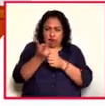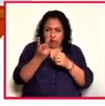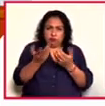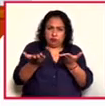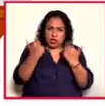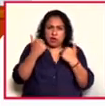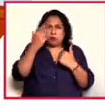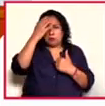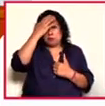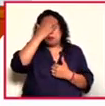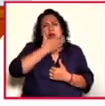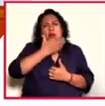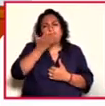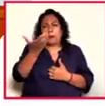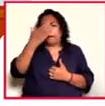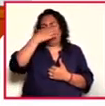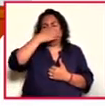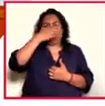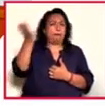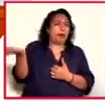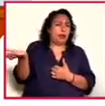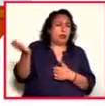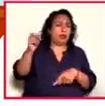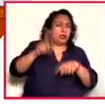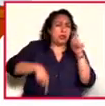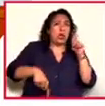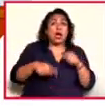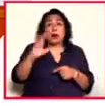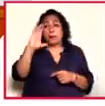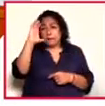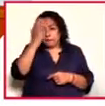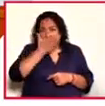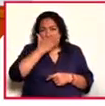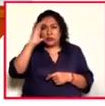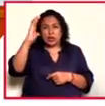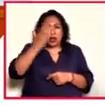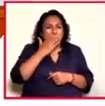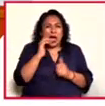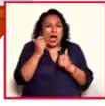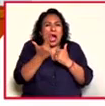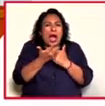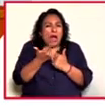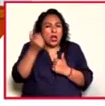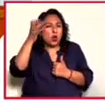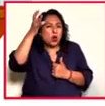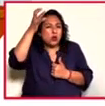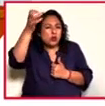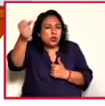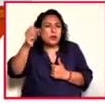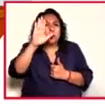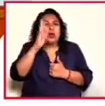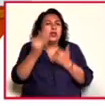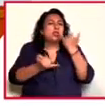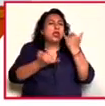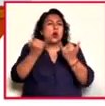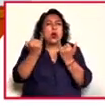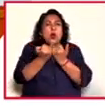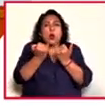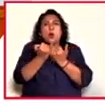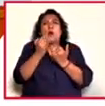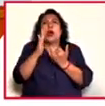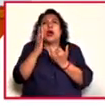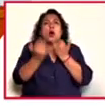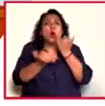la máscara. Cada máscara significa algo. Es un juego, como si fuéramos niños y fuéramos a jugar otra vez a